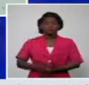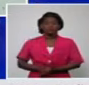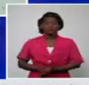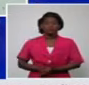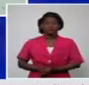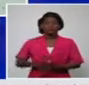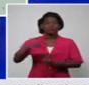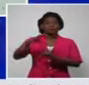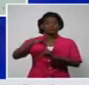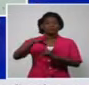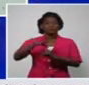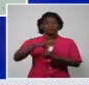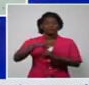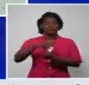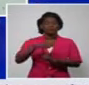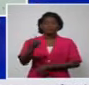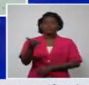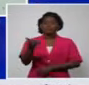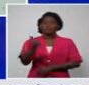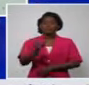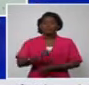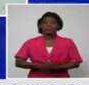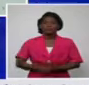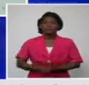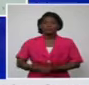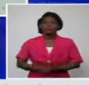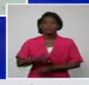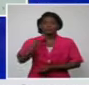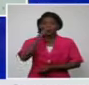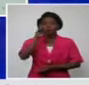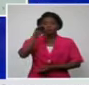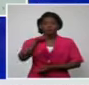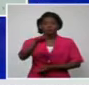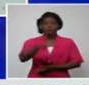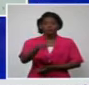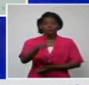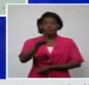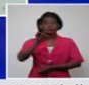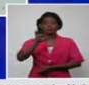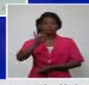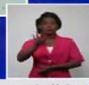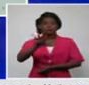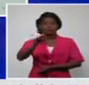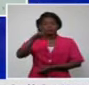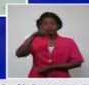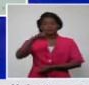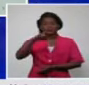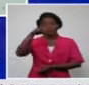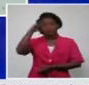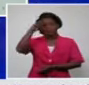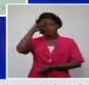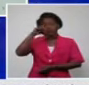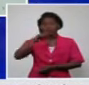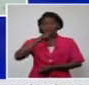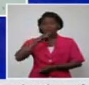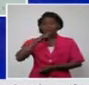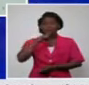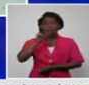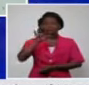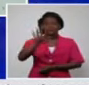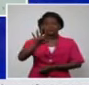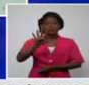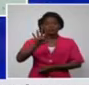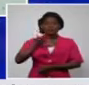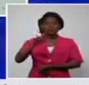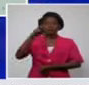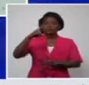10, Guanajay, Bahía Honda y San Antonio de los Baños con 5 cada uno, Caimito con